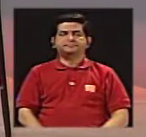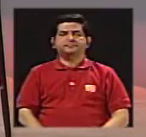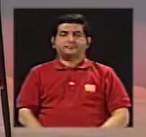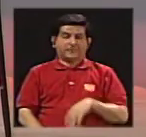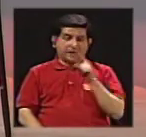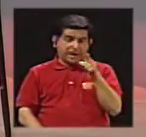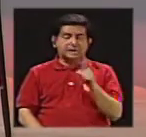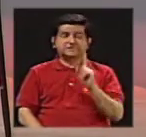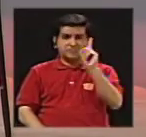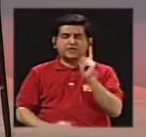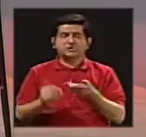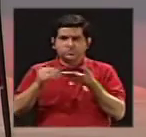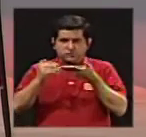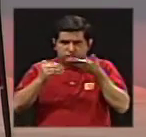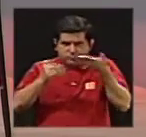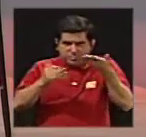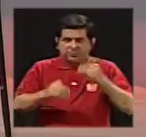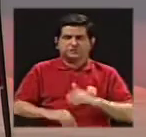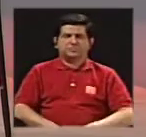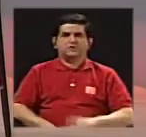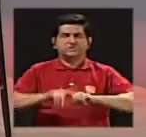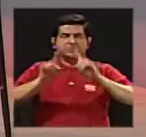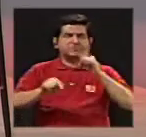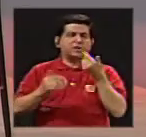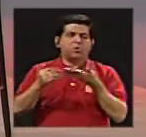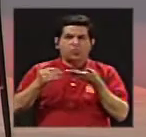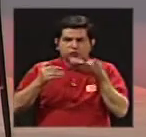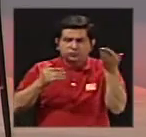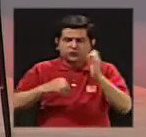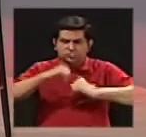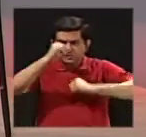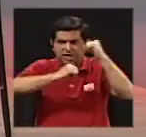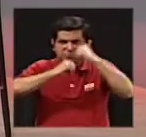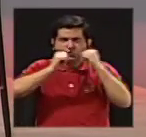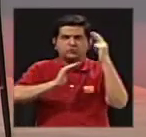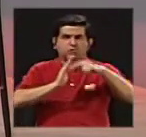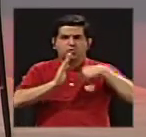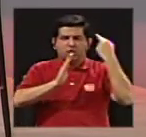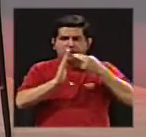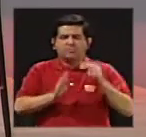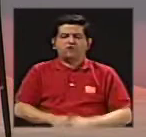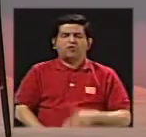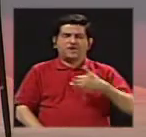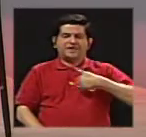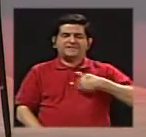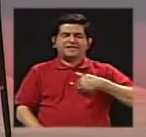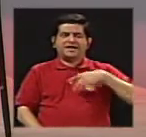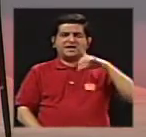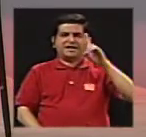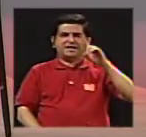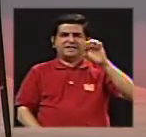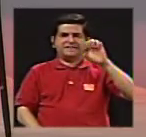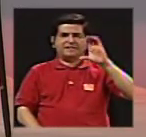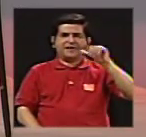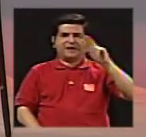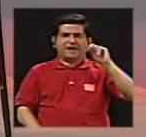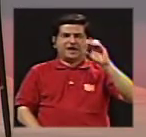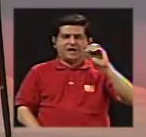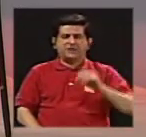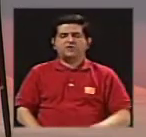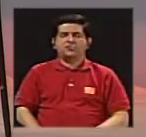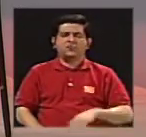que es un aspecto pero también eh otros elementos en la estructura bueno el papel de los decanos el consejo de decano después del Tercer